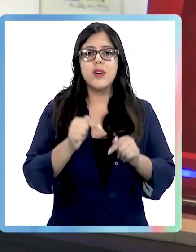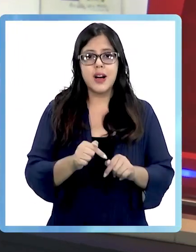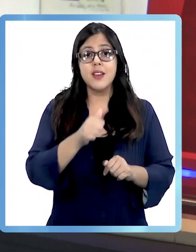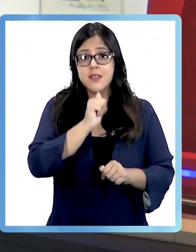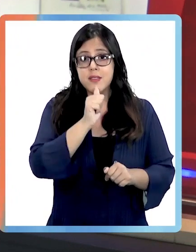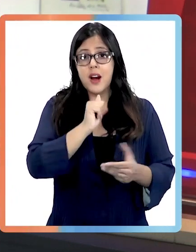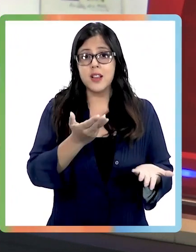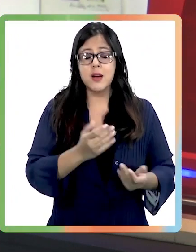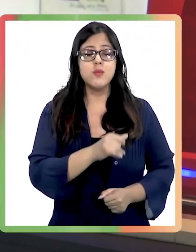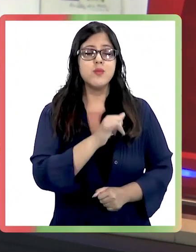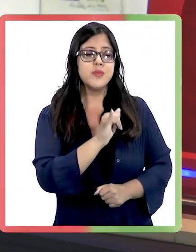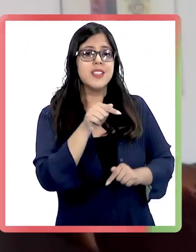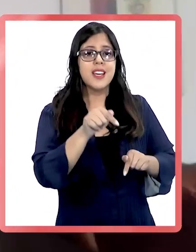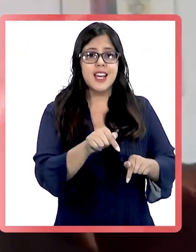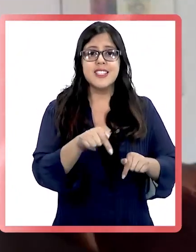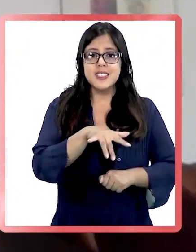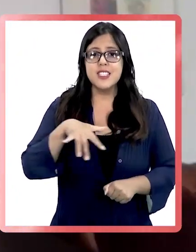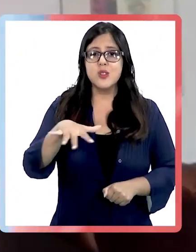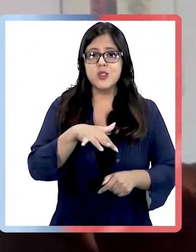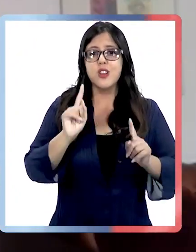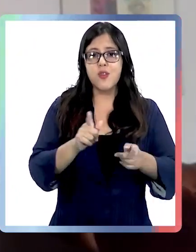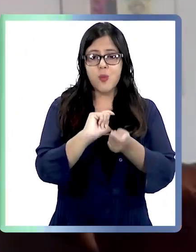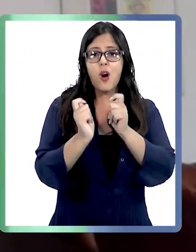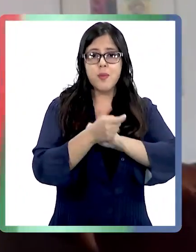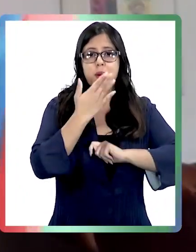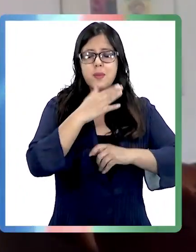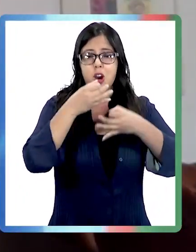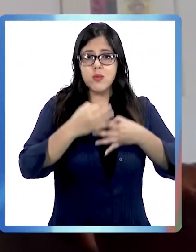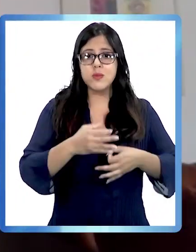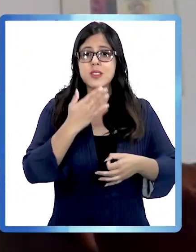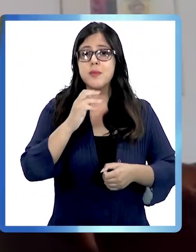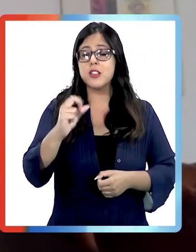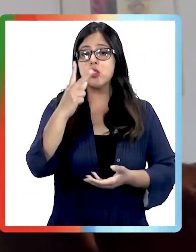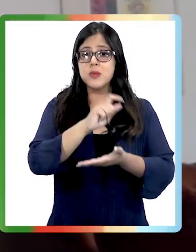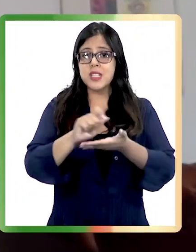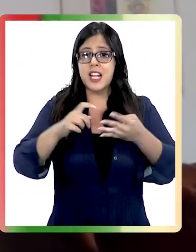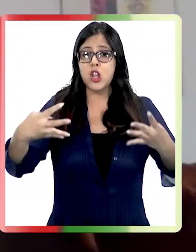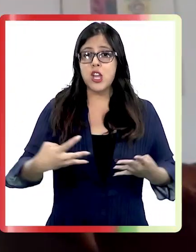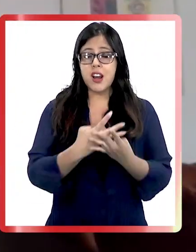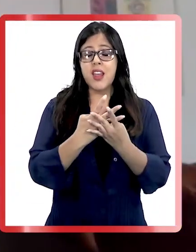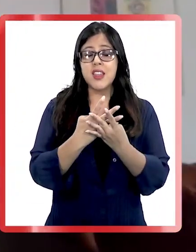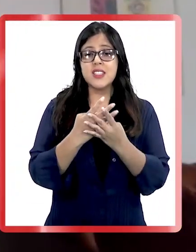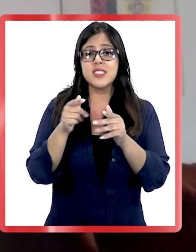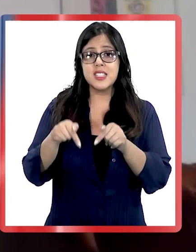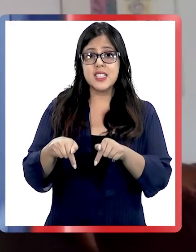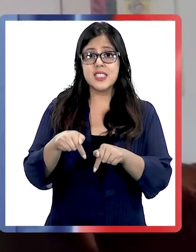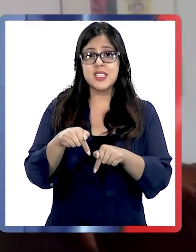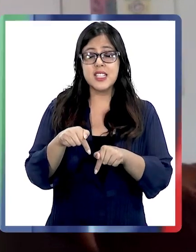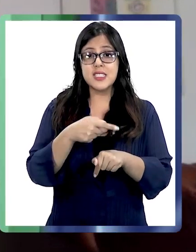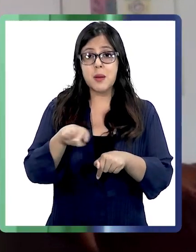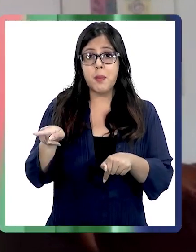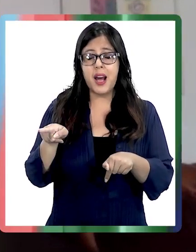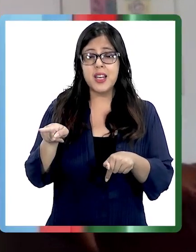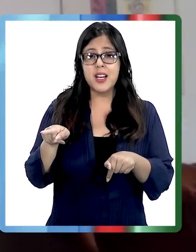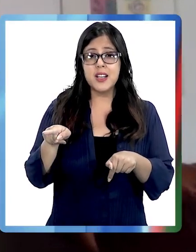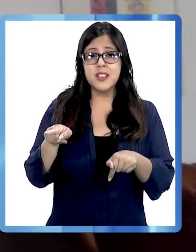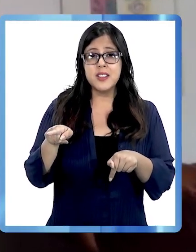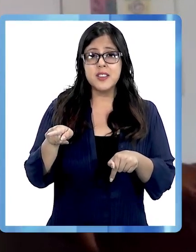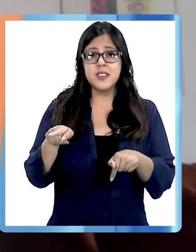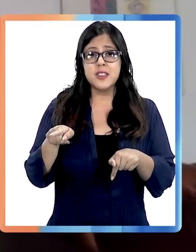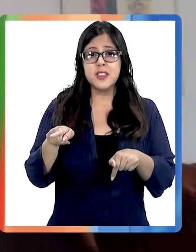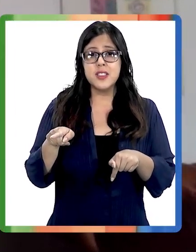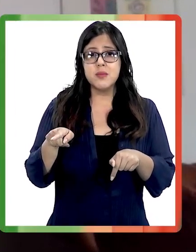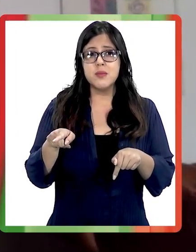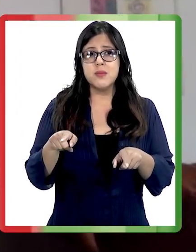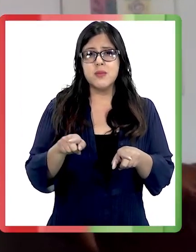desactualizada. Ahí hay una tarea pendiente. Claro, esas son las cosas que tenemos que mejorar. De hecho, el subsecretario de Redes estuvo en esta semana, al principio de la semana.